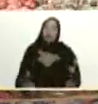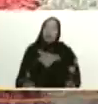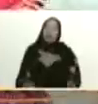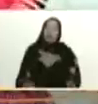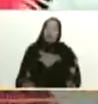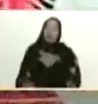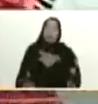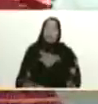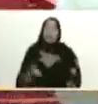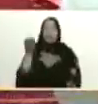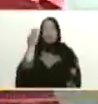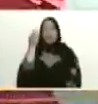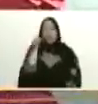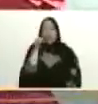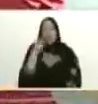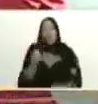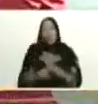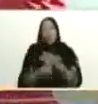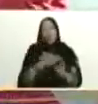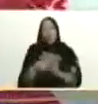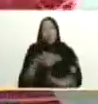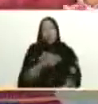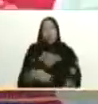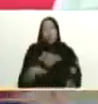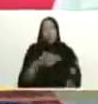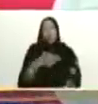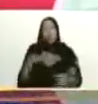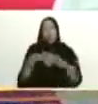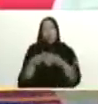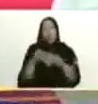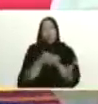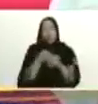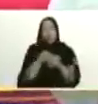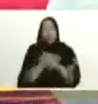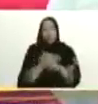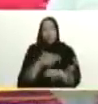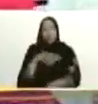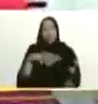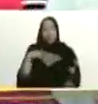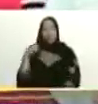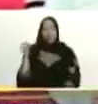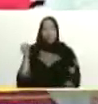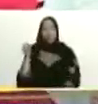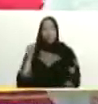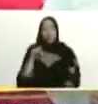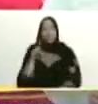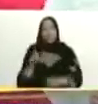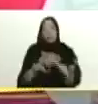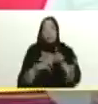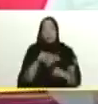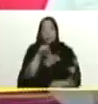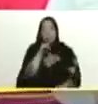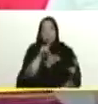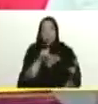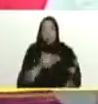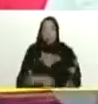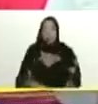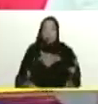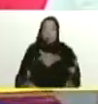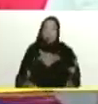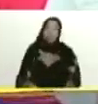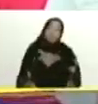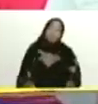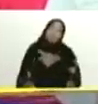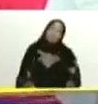si sabemos cómo y dónde está el grupo golpista. Yo preguntaría,